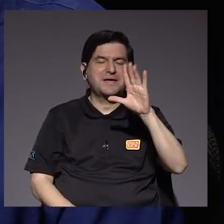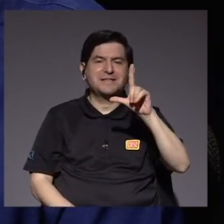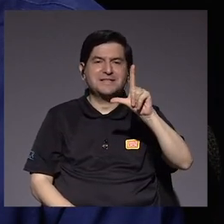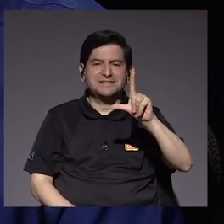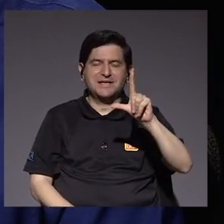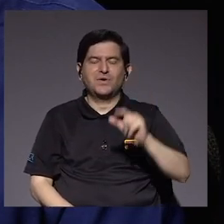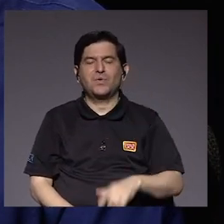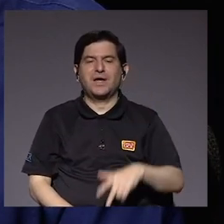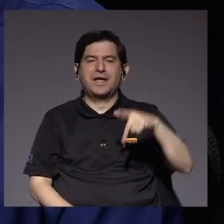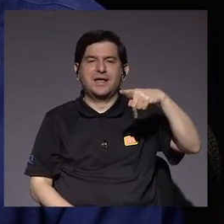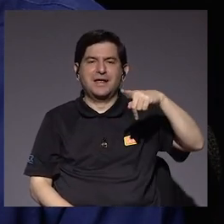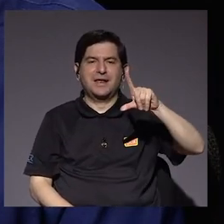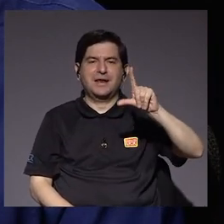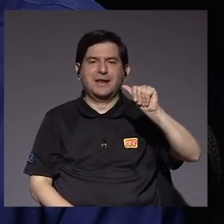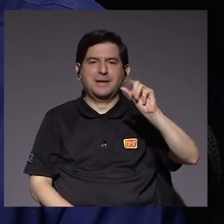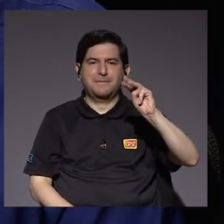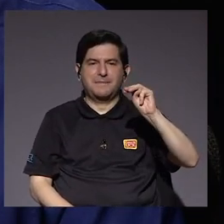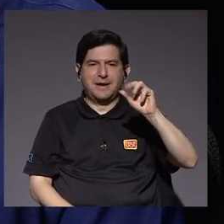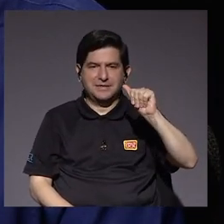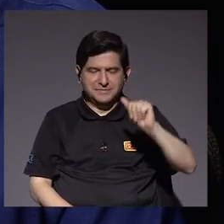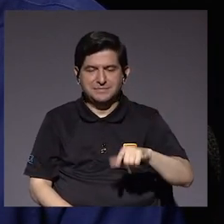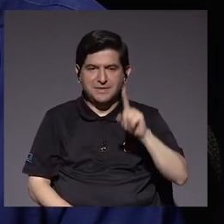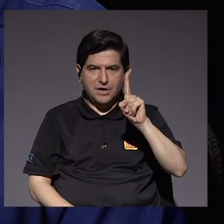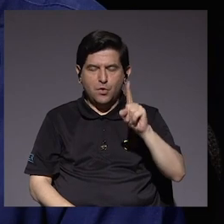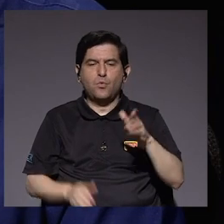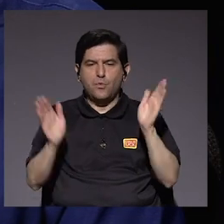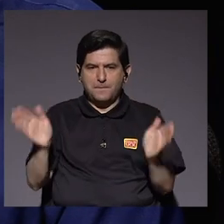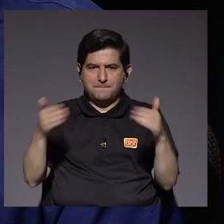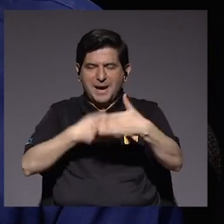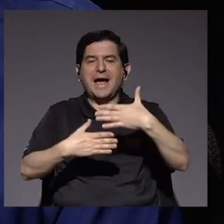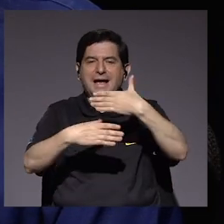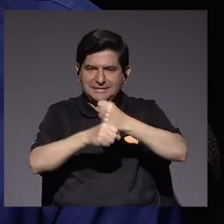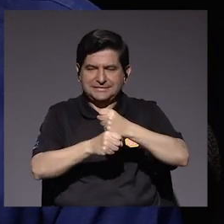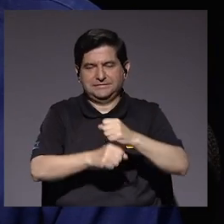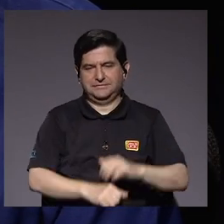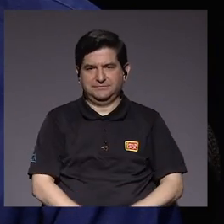25 litros de plasma, que es lo que necesitamos para procesar un lote.